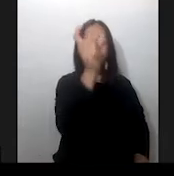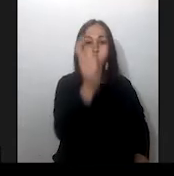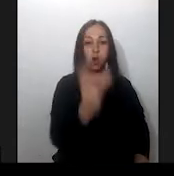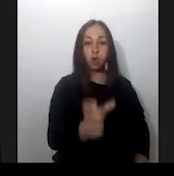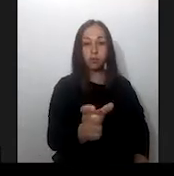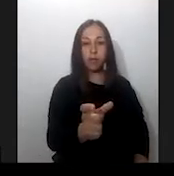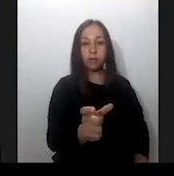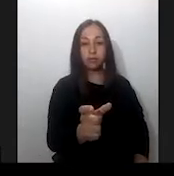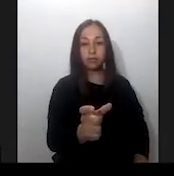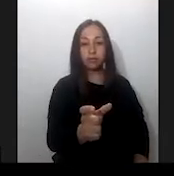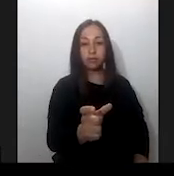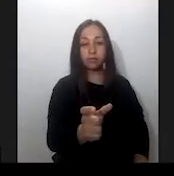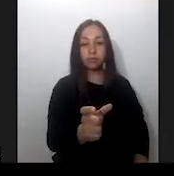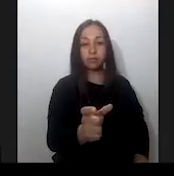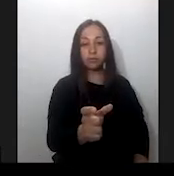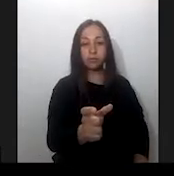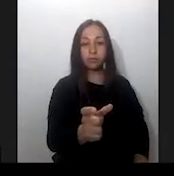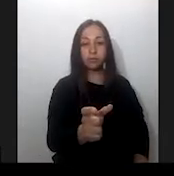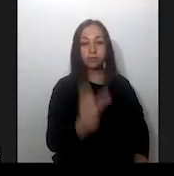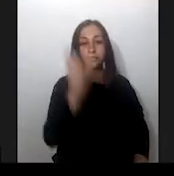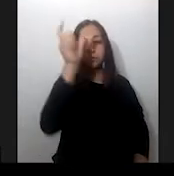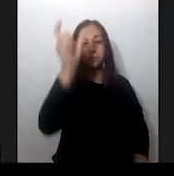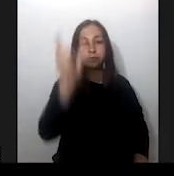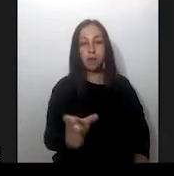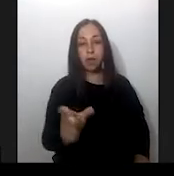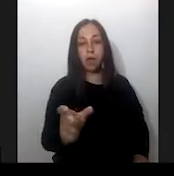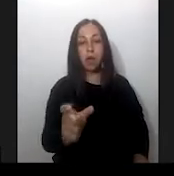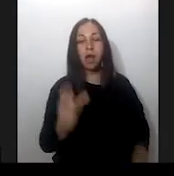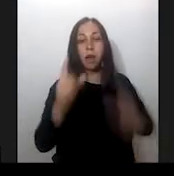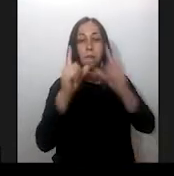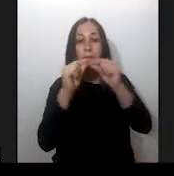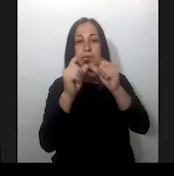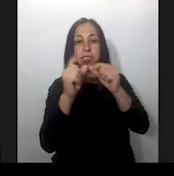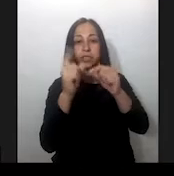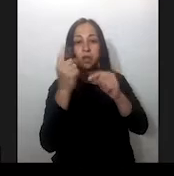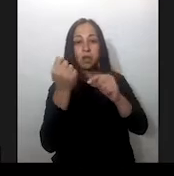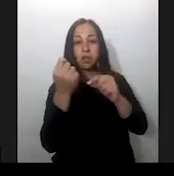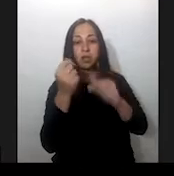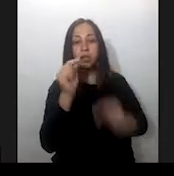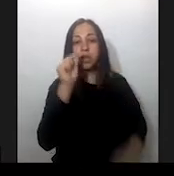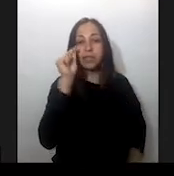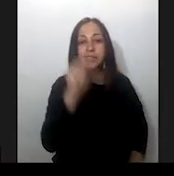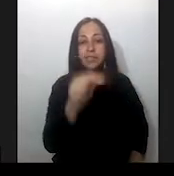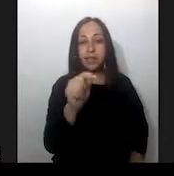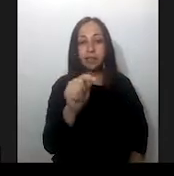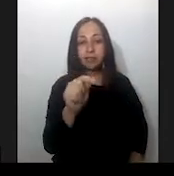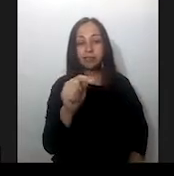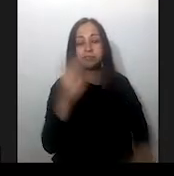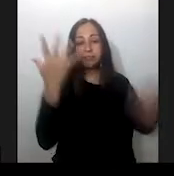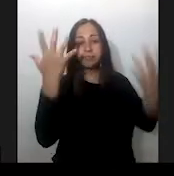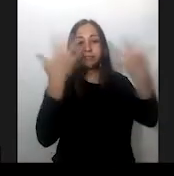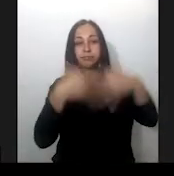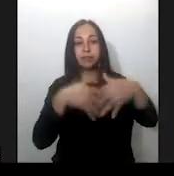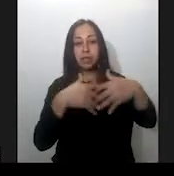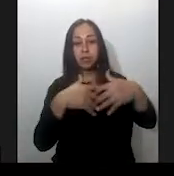llama destino. Luego tenemos una columna que se llama precio. Si ustedes tocan la tecla Tab, automáticamente